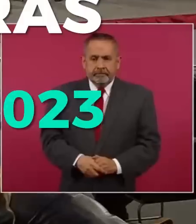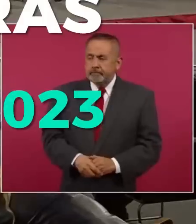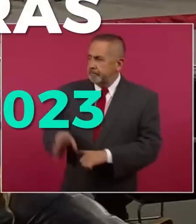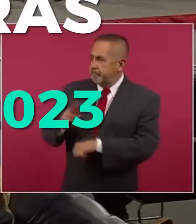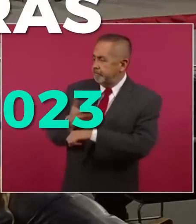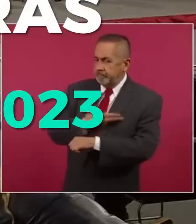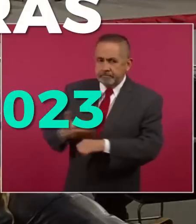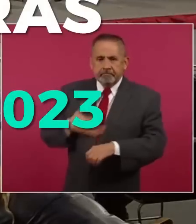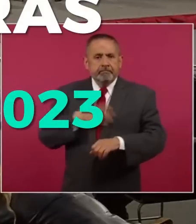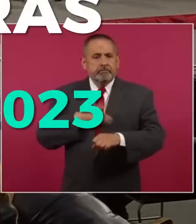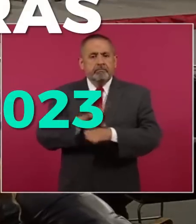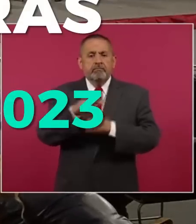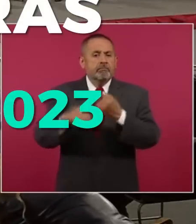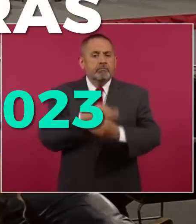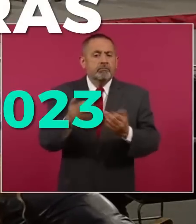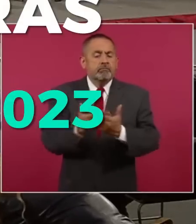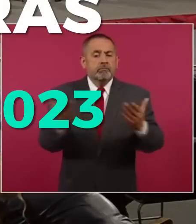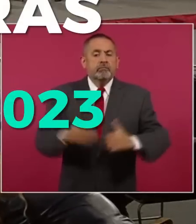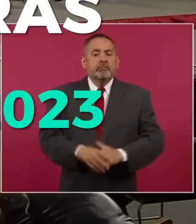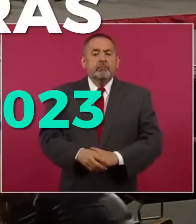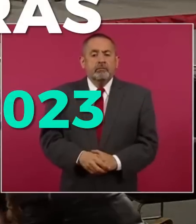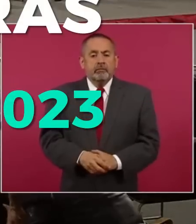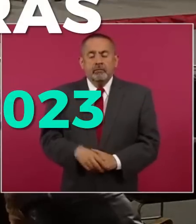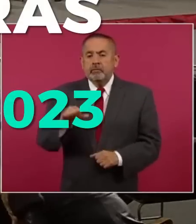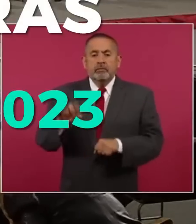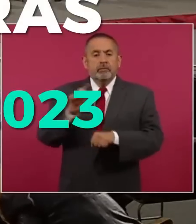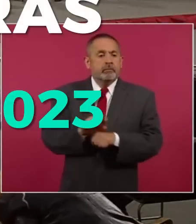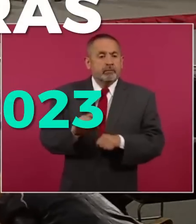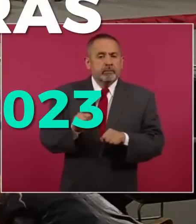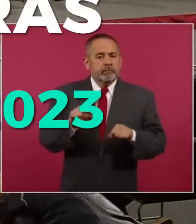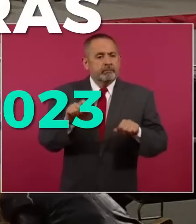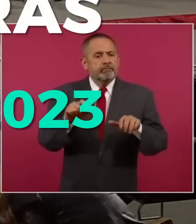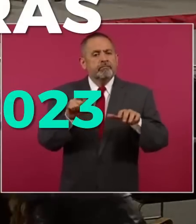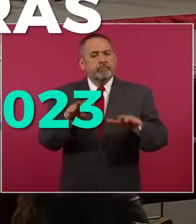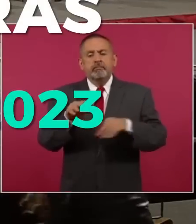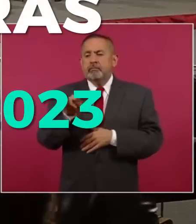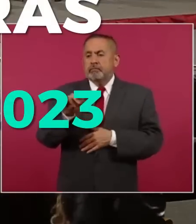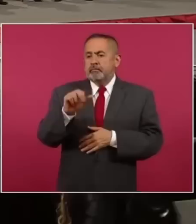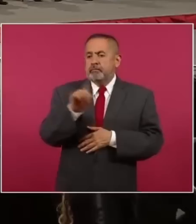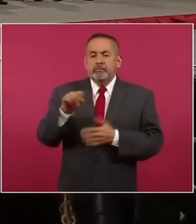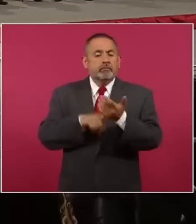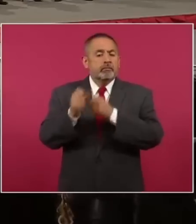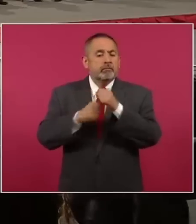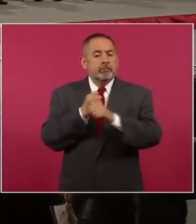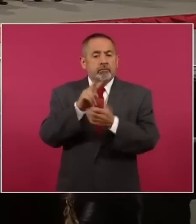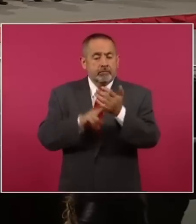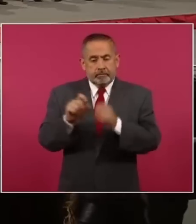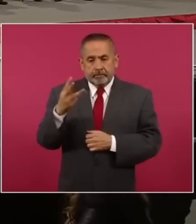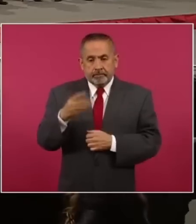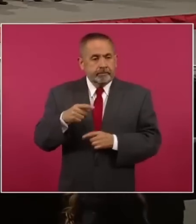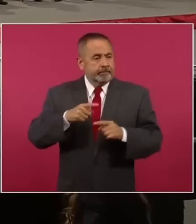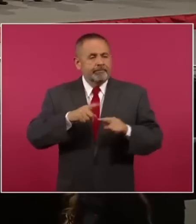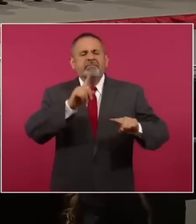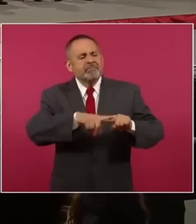Gracias, señor presidente. Buenos días a todas, a todos. Hoy es 29 de marzo de 2023. Esta es la sección